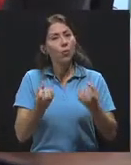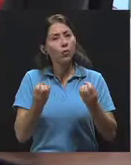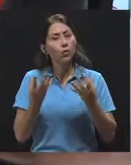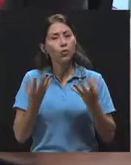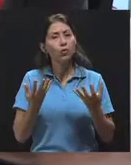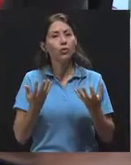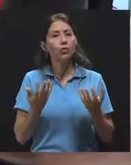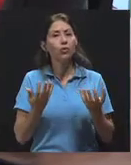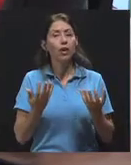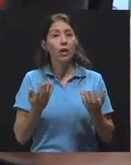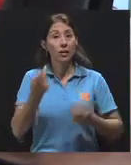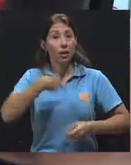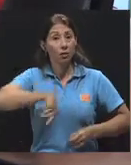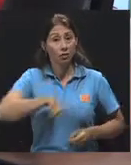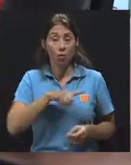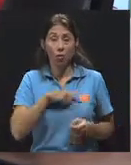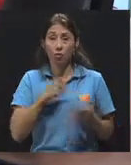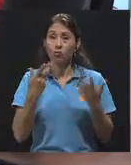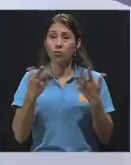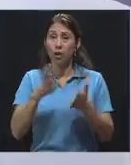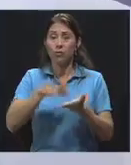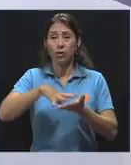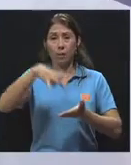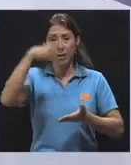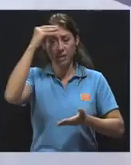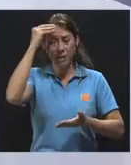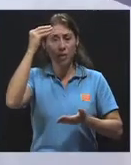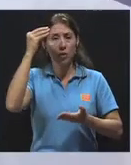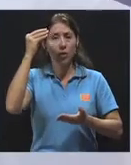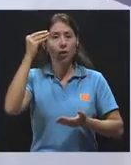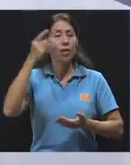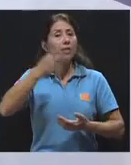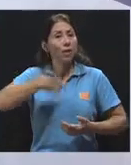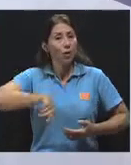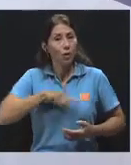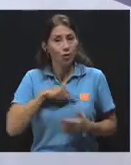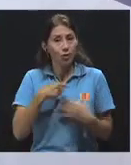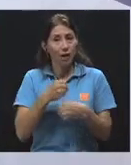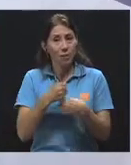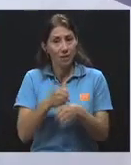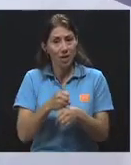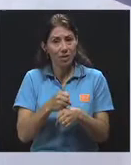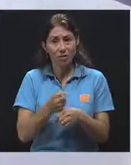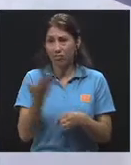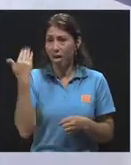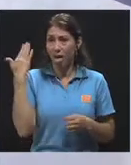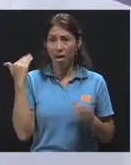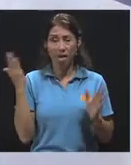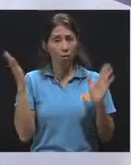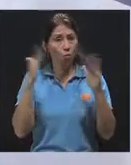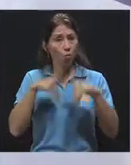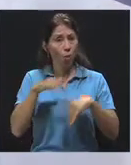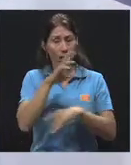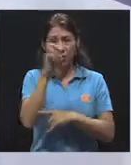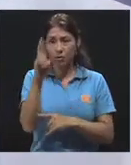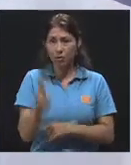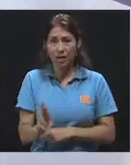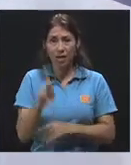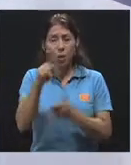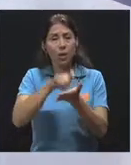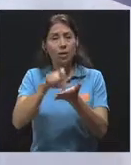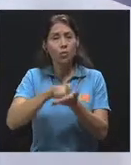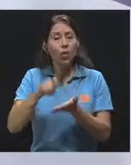Entonces, bueno, muchos de nosotros hemos aprendido mucho de lo que estamos haciendo. Claro. No había en Costa Rica una